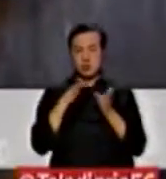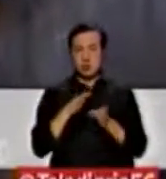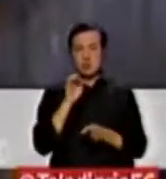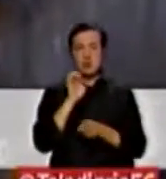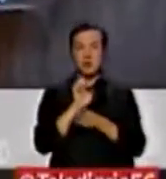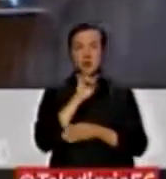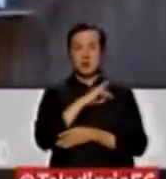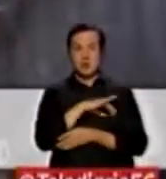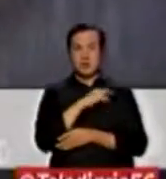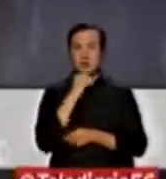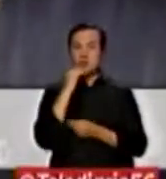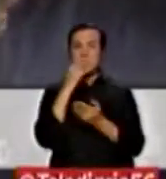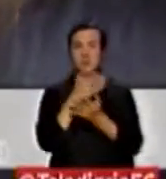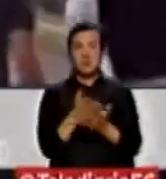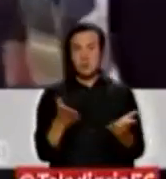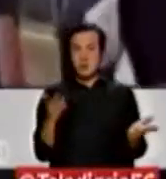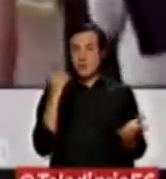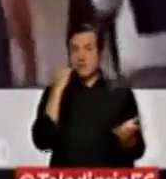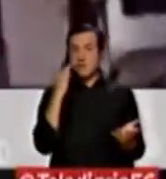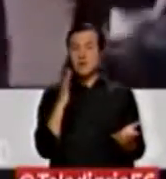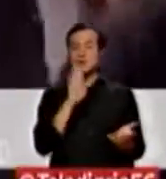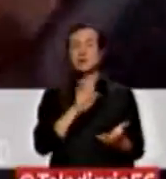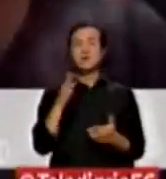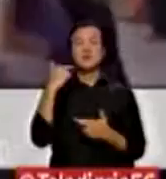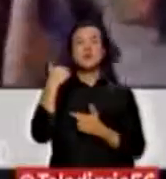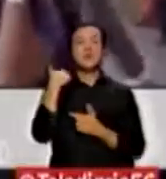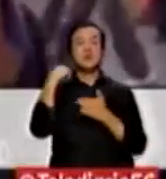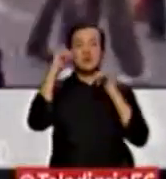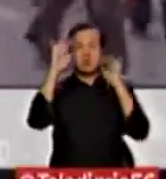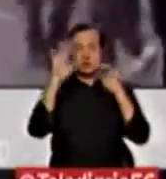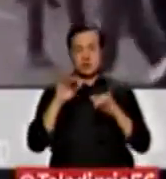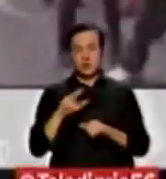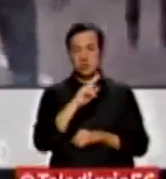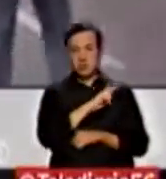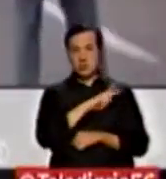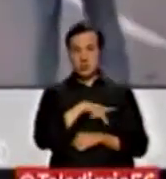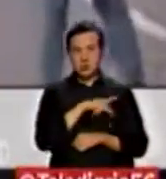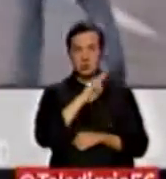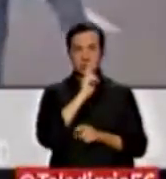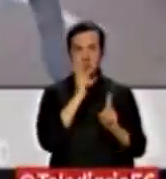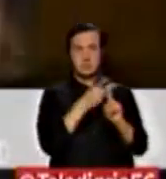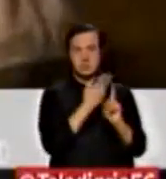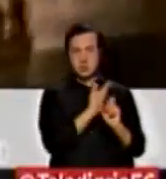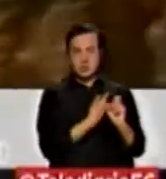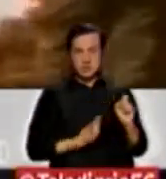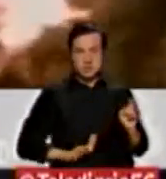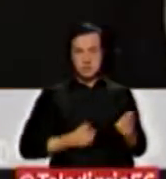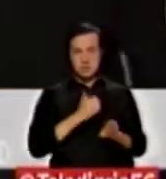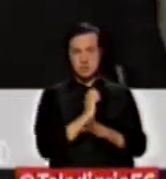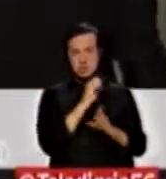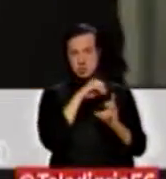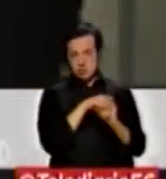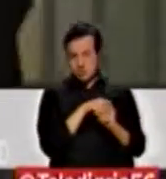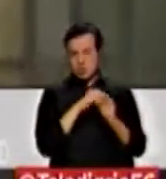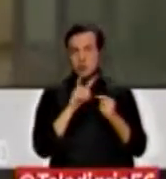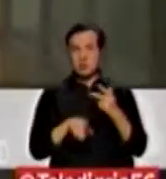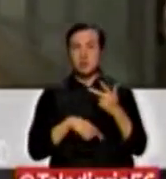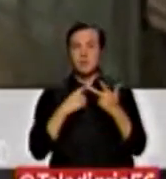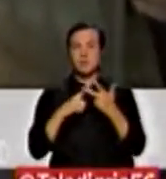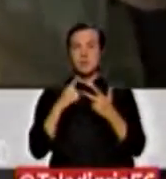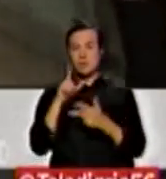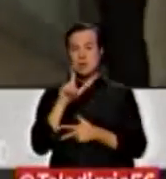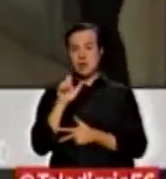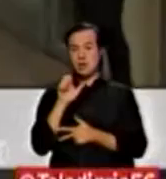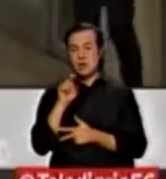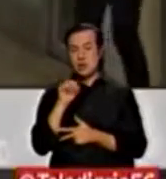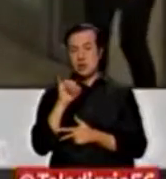Chile, quien señaló que esa fecha se desempeñaba como secretario particular de la vicepresidencia de la República. También compareció Lenín